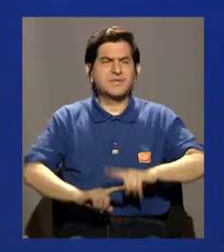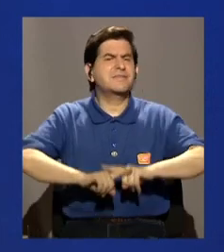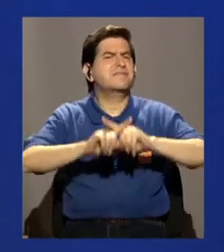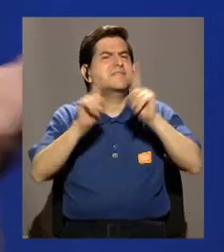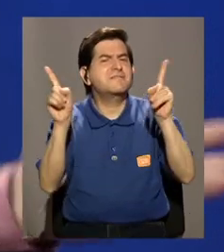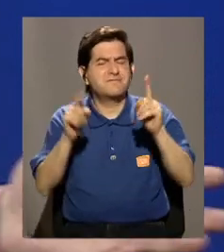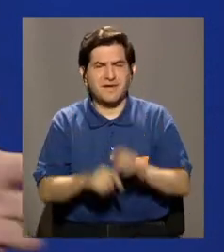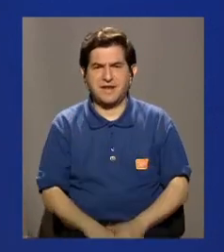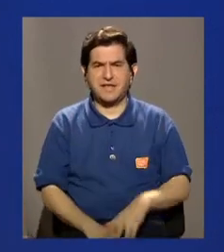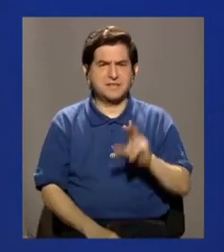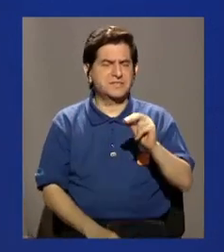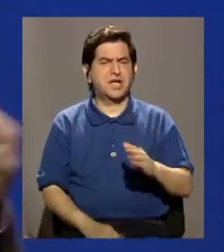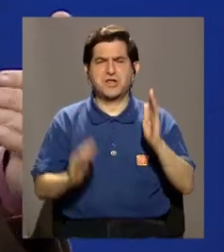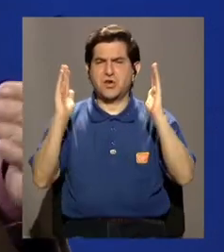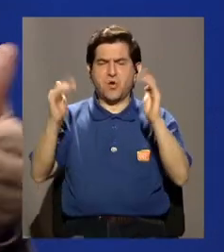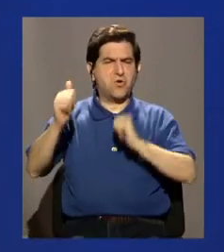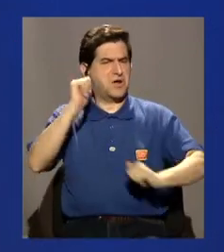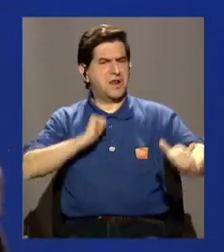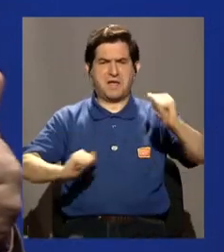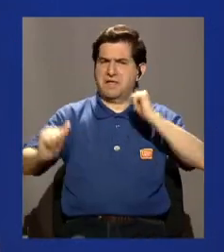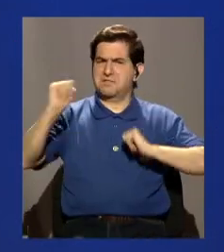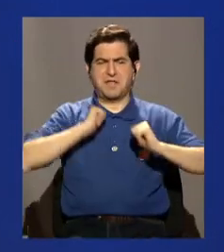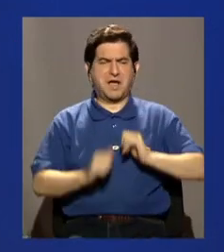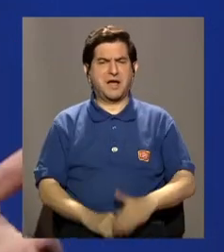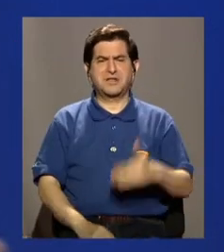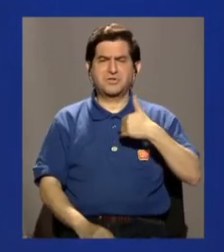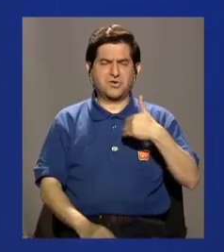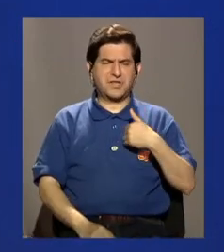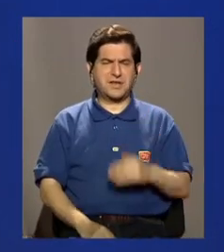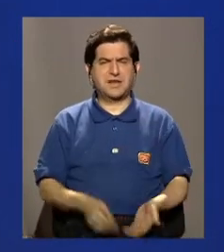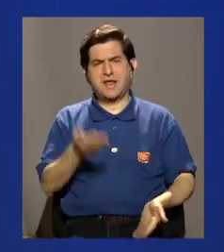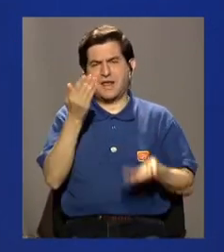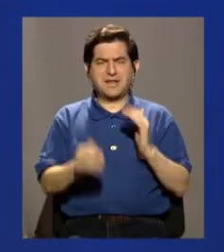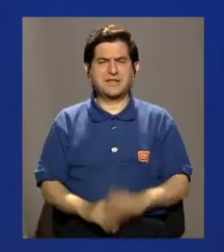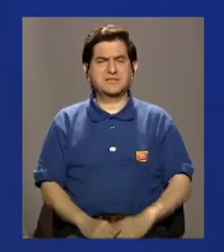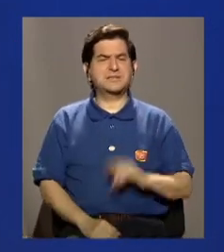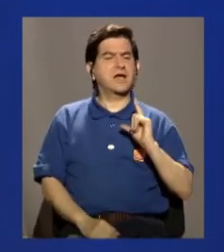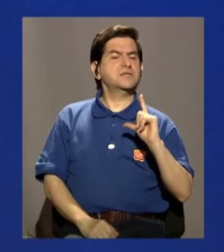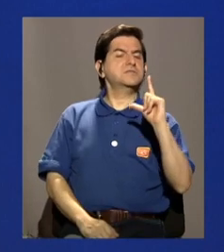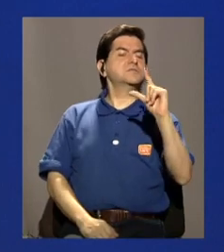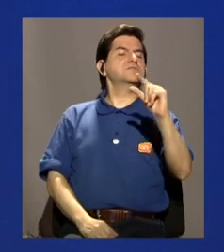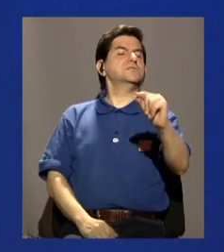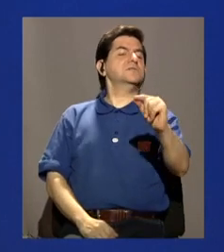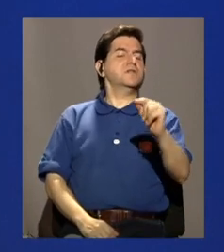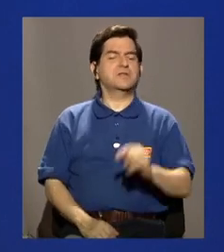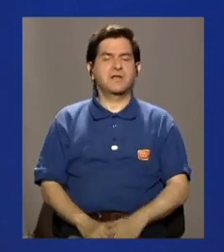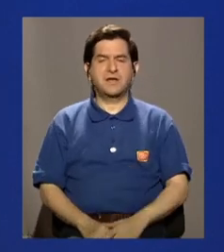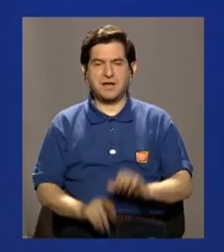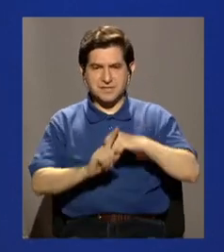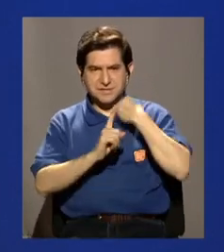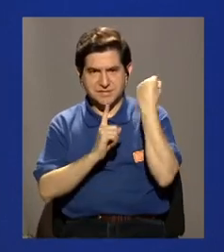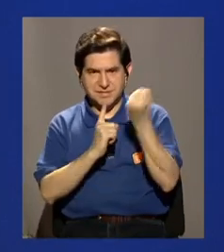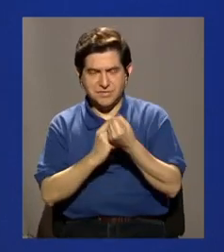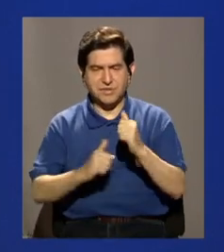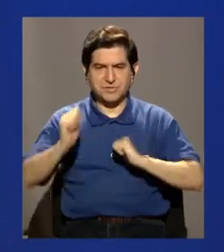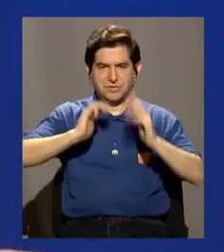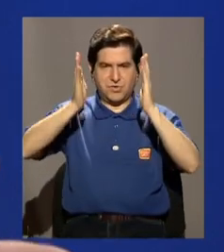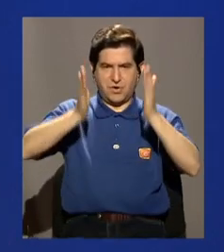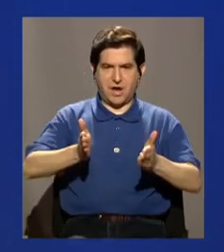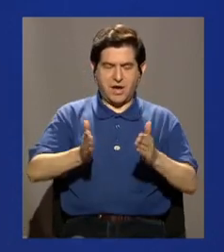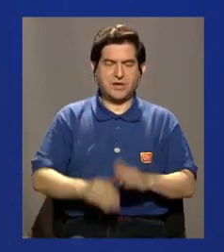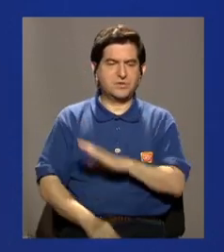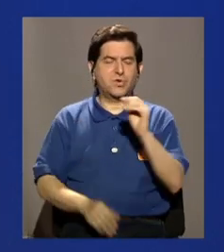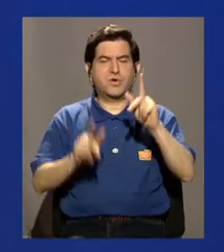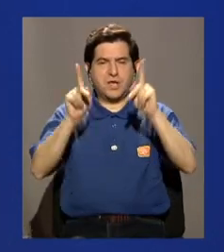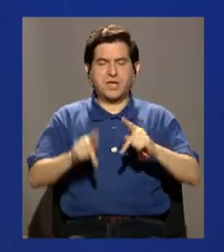que ir a un gran teatro donde hay una distancia es bastante notable entre los actores actrices